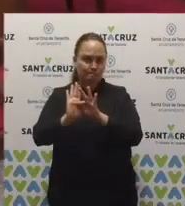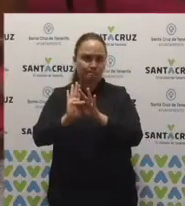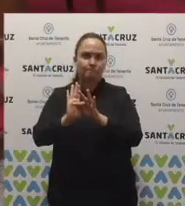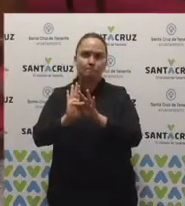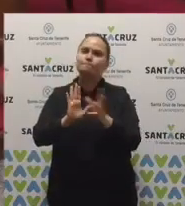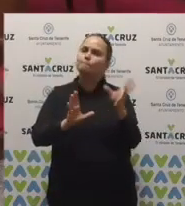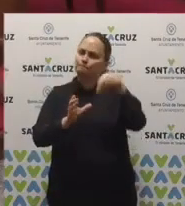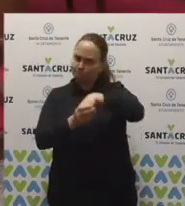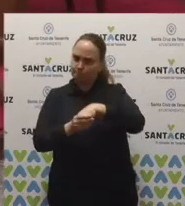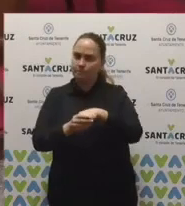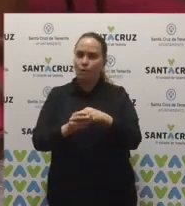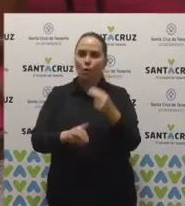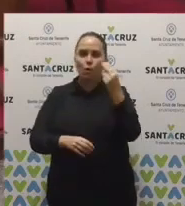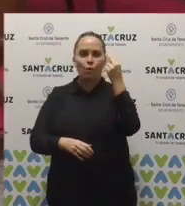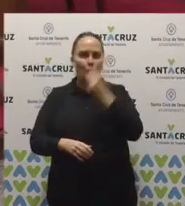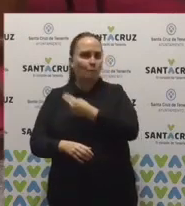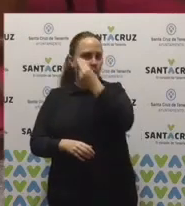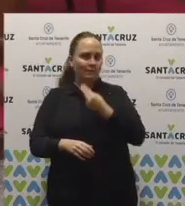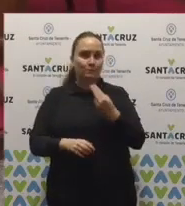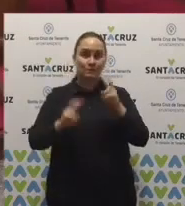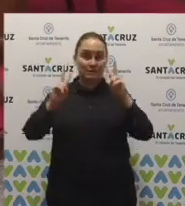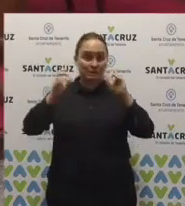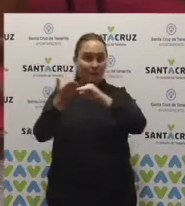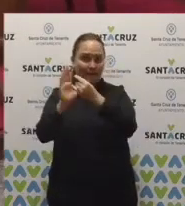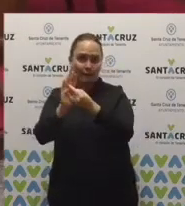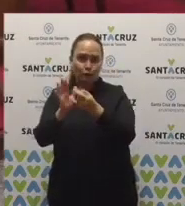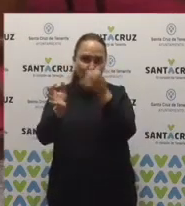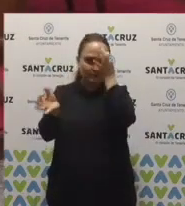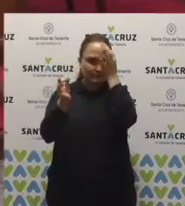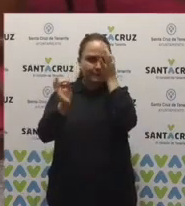consideraciones técnicas por las que han impedido